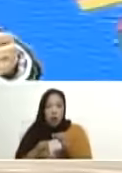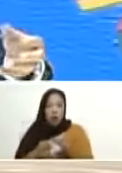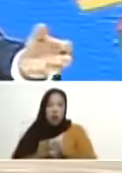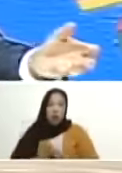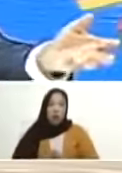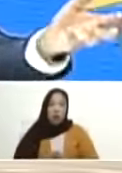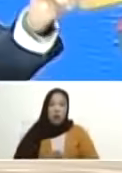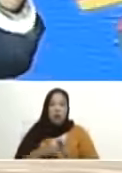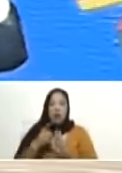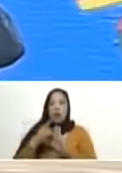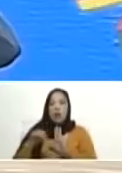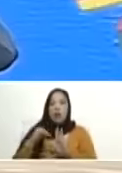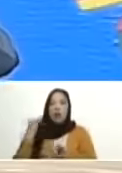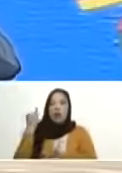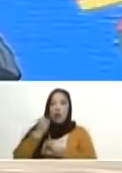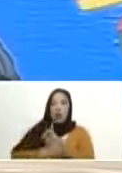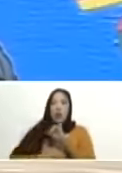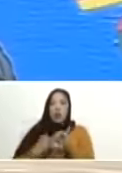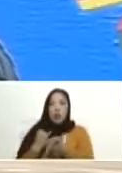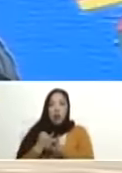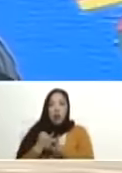y del Derecho Internacional.